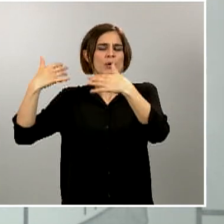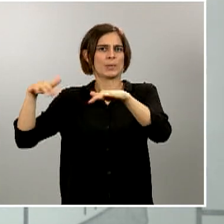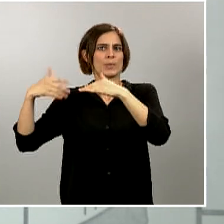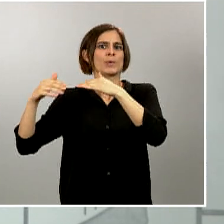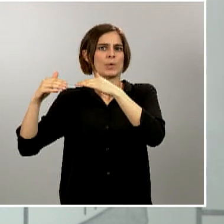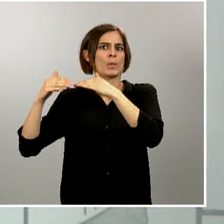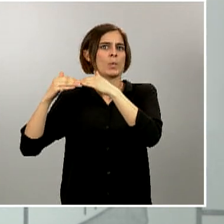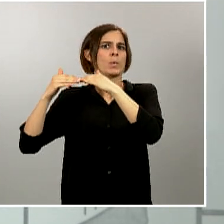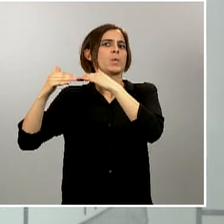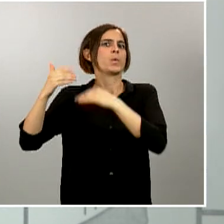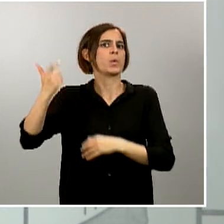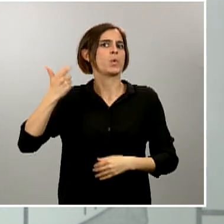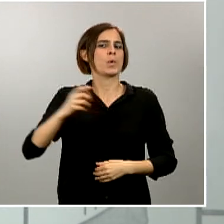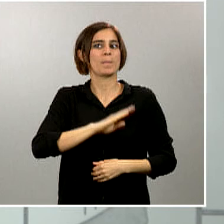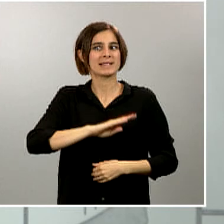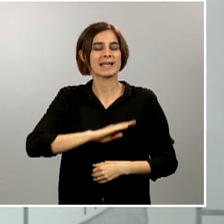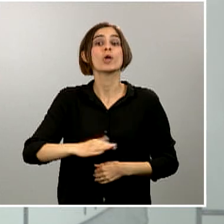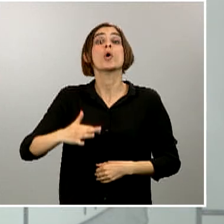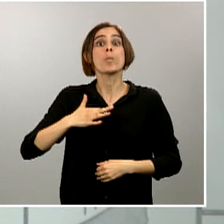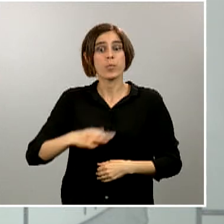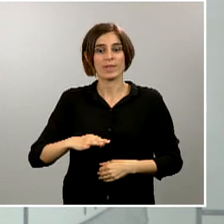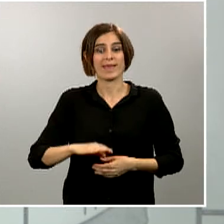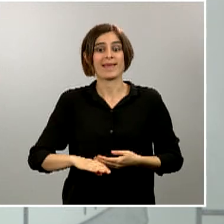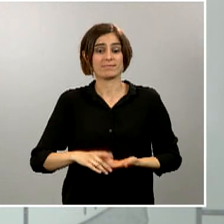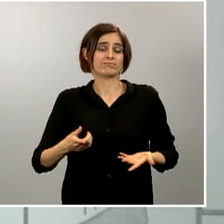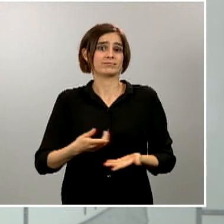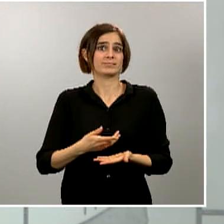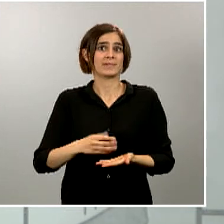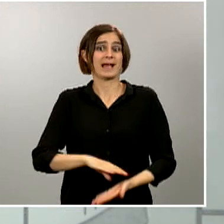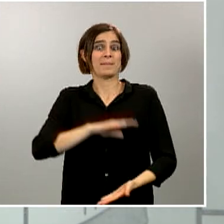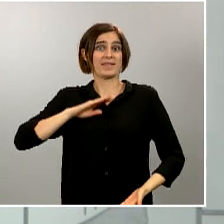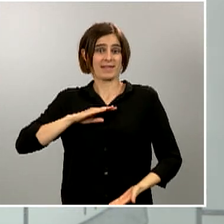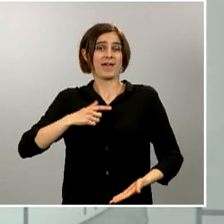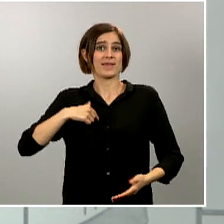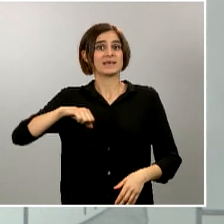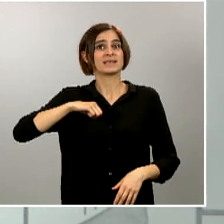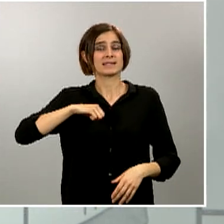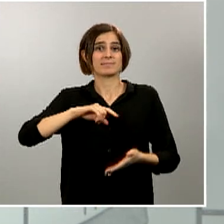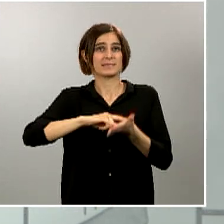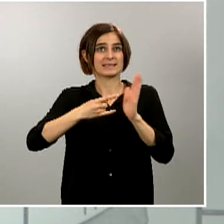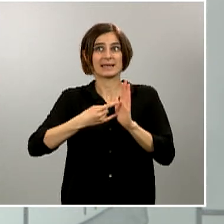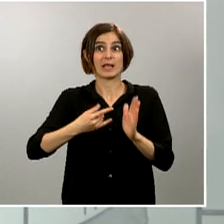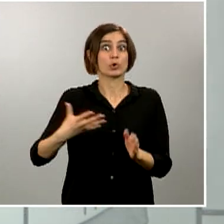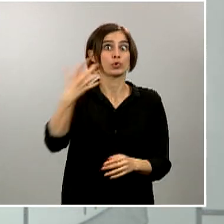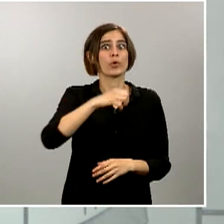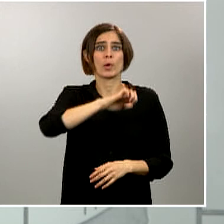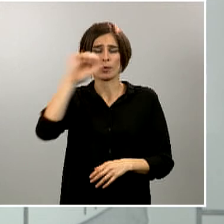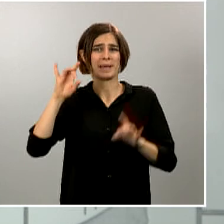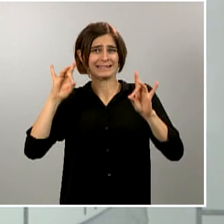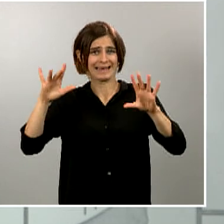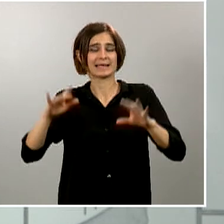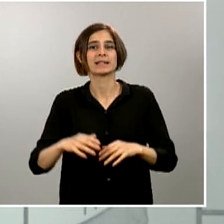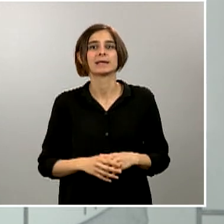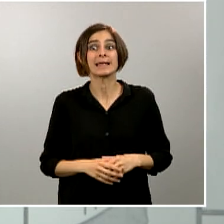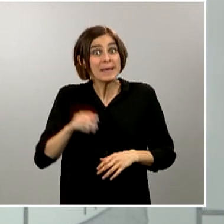riesgo la capacidad del sistema sanitario en el conjunto de Europa. Y ese mismo día, en Consejo de Ministros, el Gobierno español extendió al conjunto del territorio